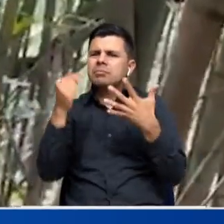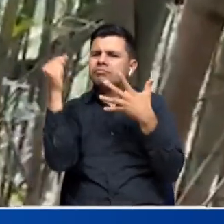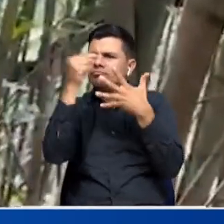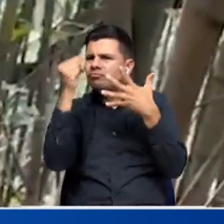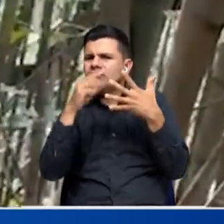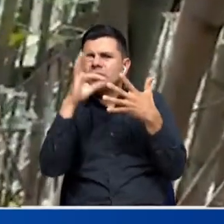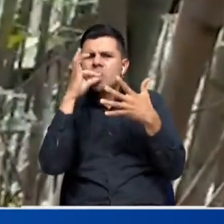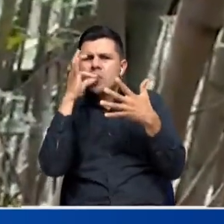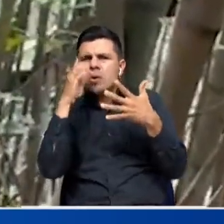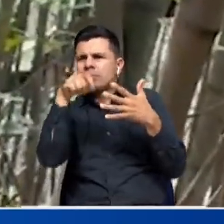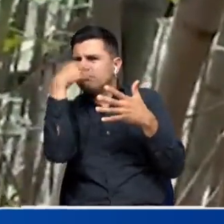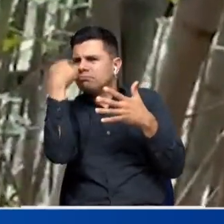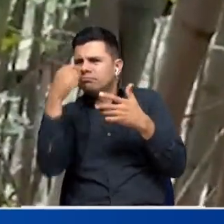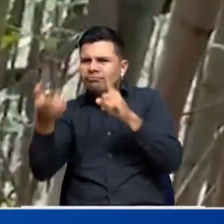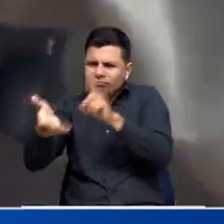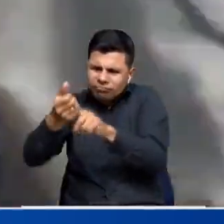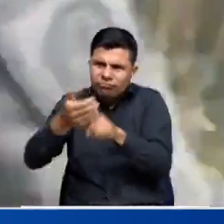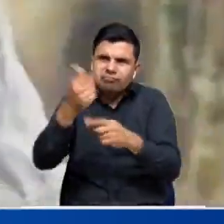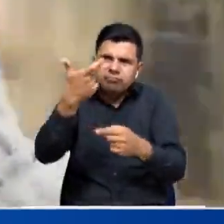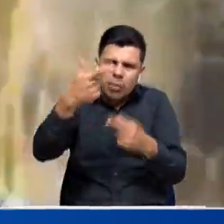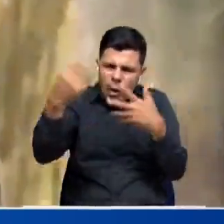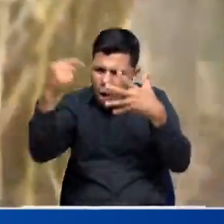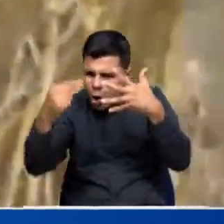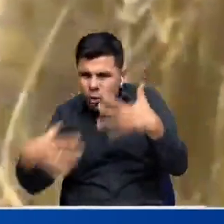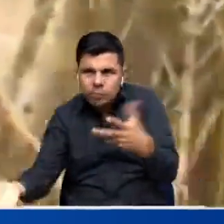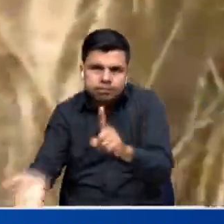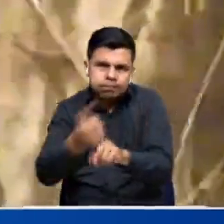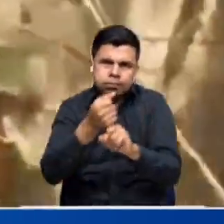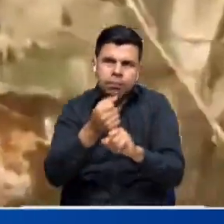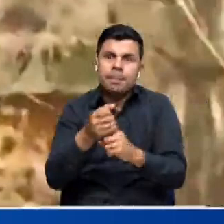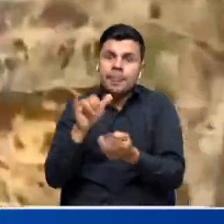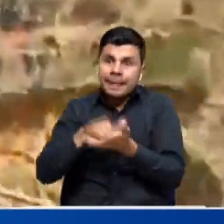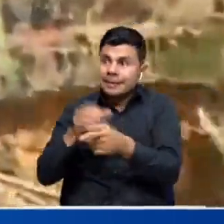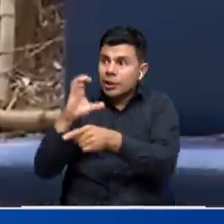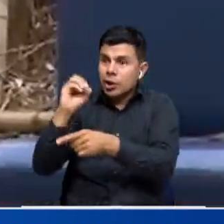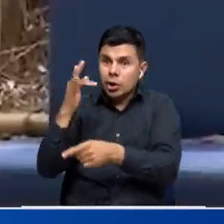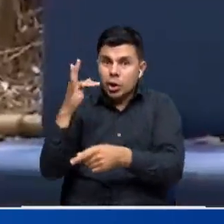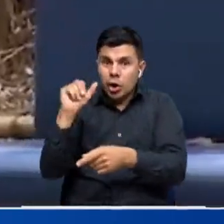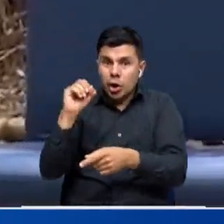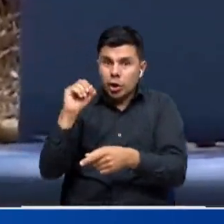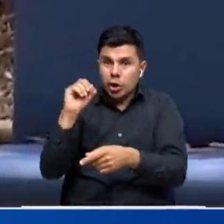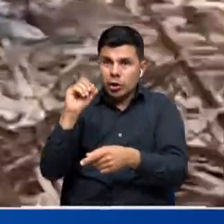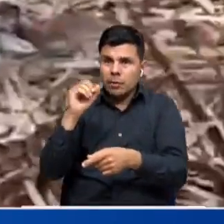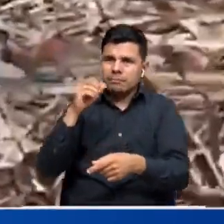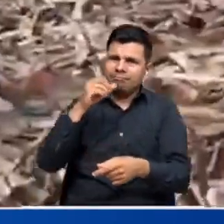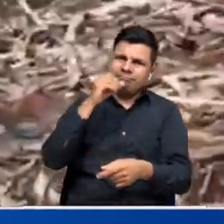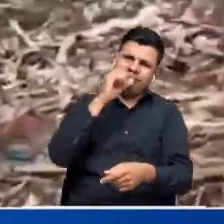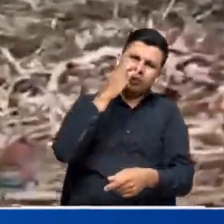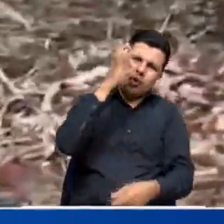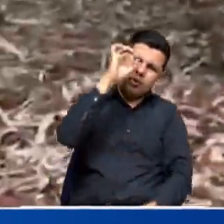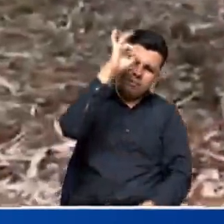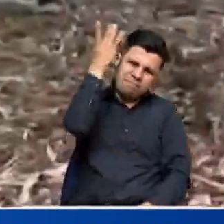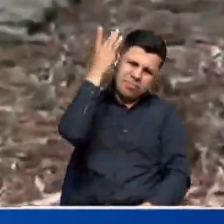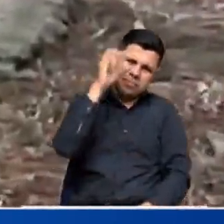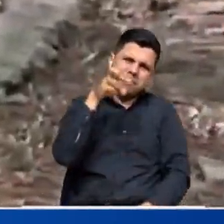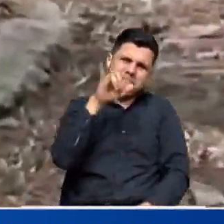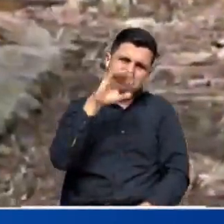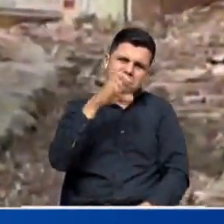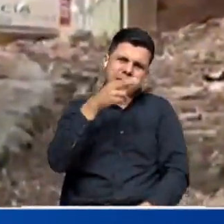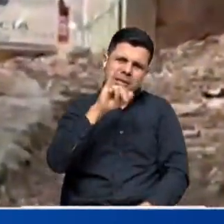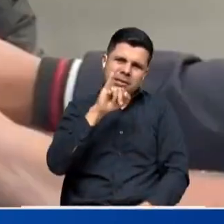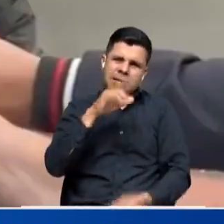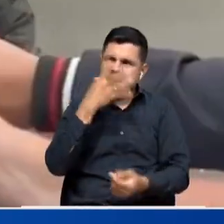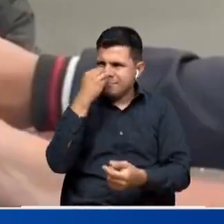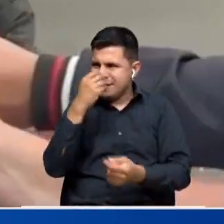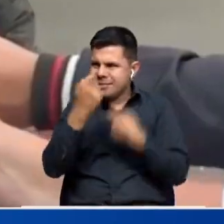las sustancias. Esta sería la tercera captura de la mano derecha del llamado Pablo Escobar de Bucaramanga, o el capo de las drogas. El día de hoy se sacan